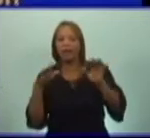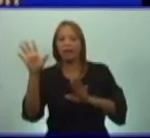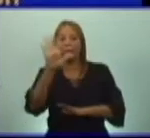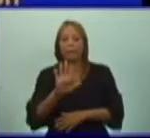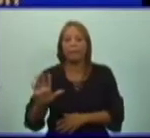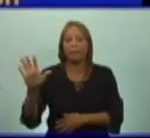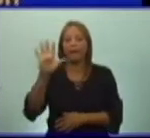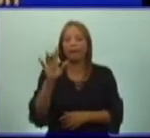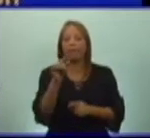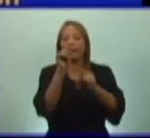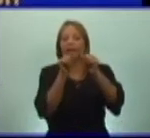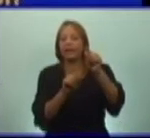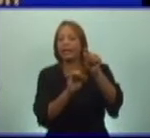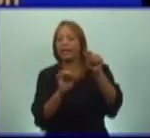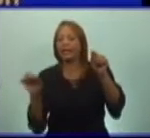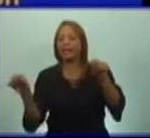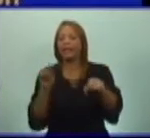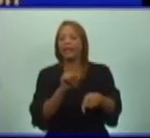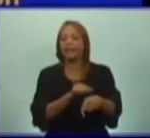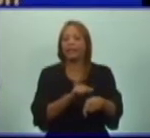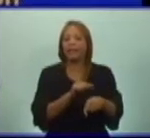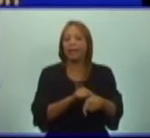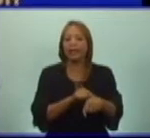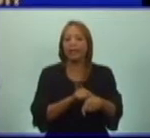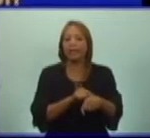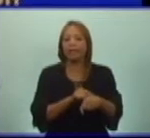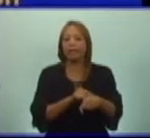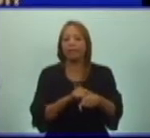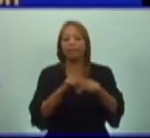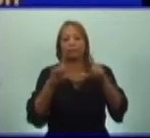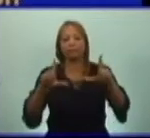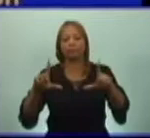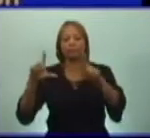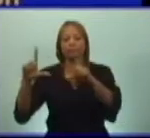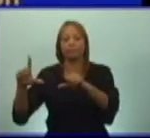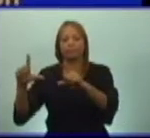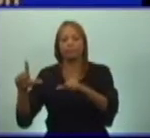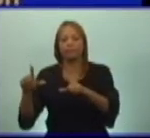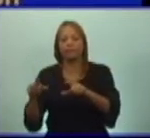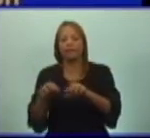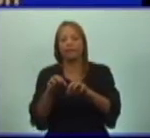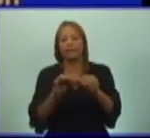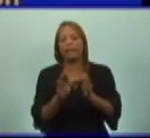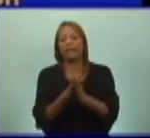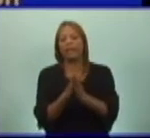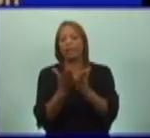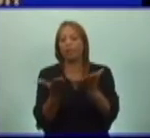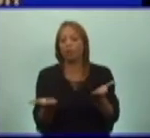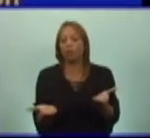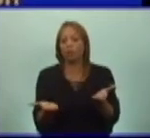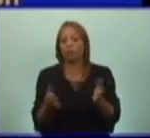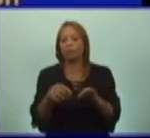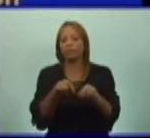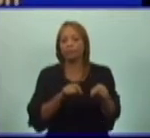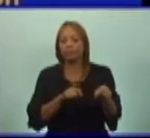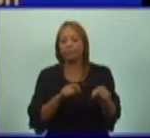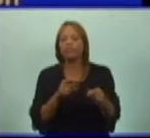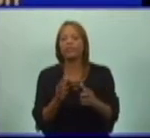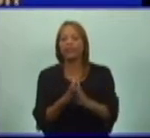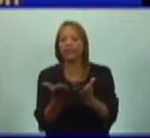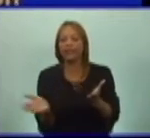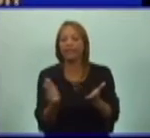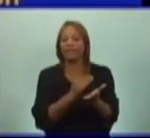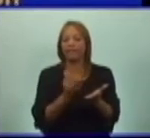mapas, líneas del tiempo, láminas, recortes de periódico y